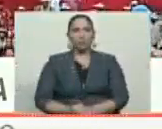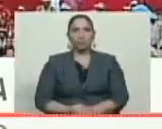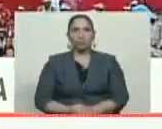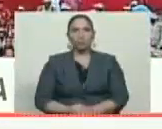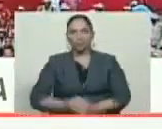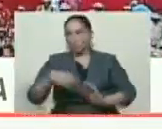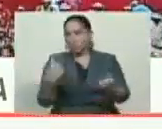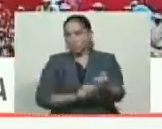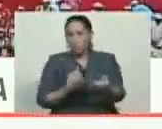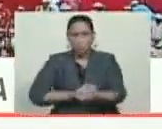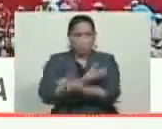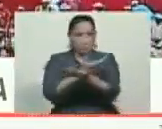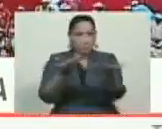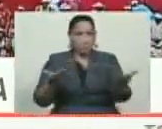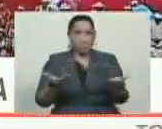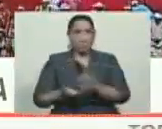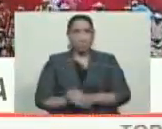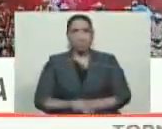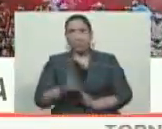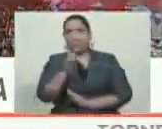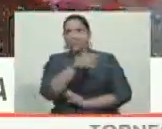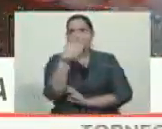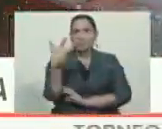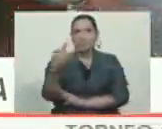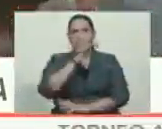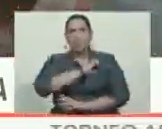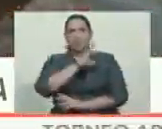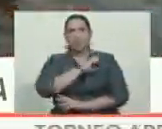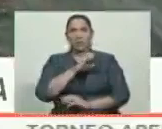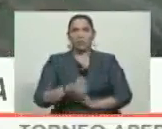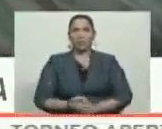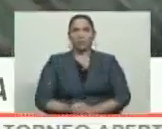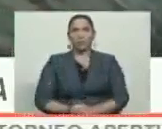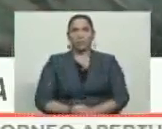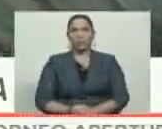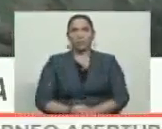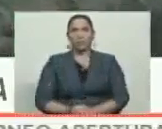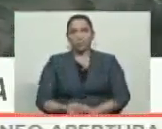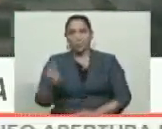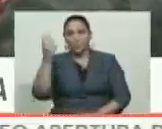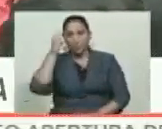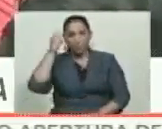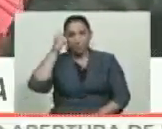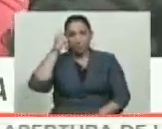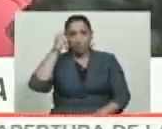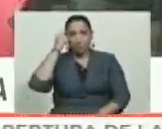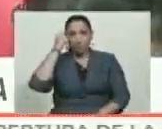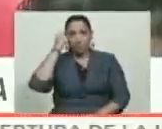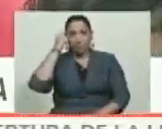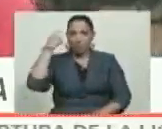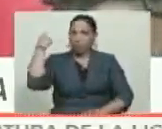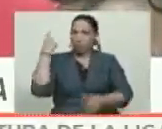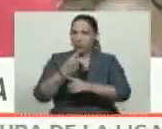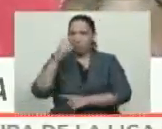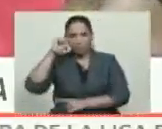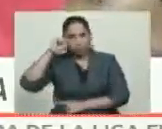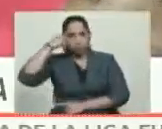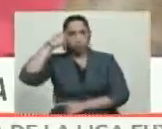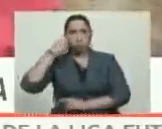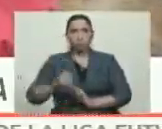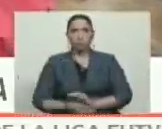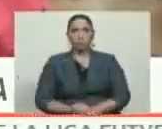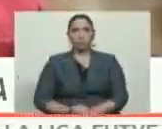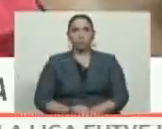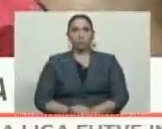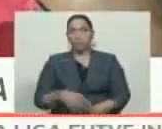Hermanos y hermanas, 23 de enero, una fecha que debe ser recordada, y aquí